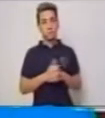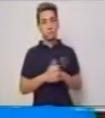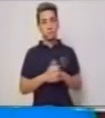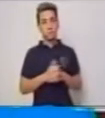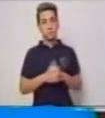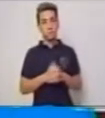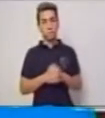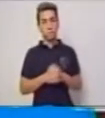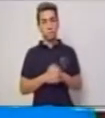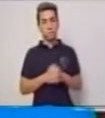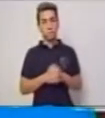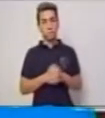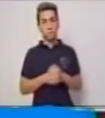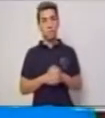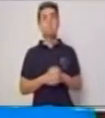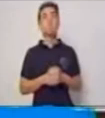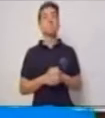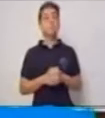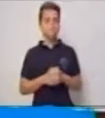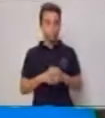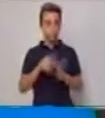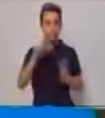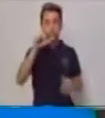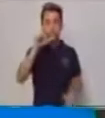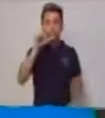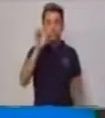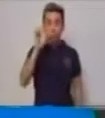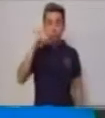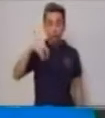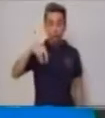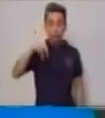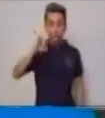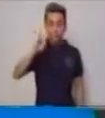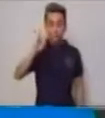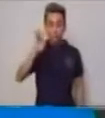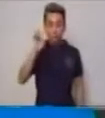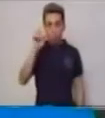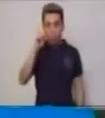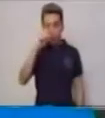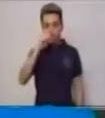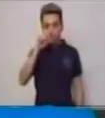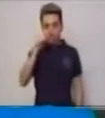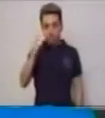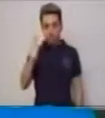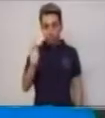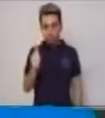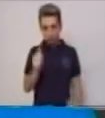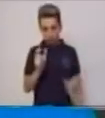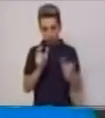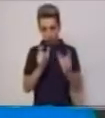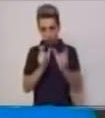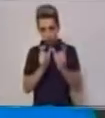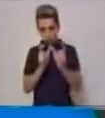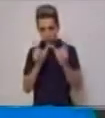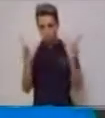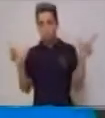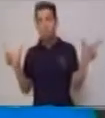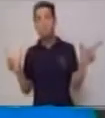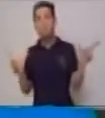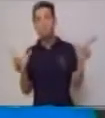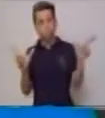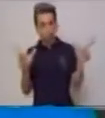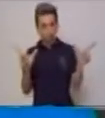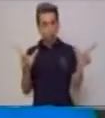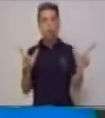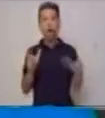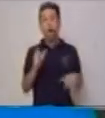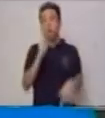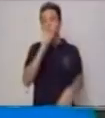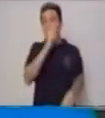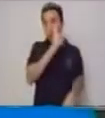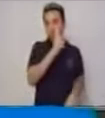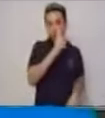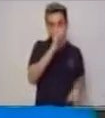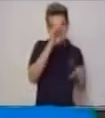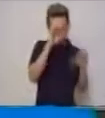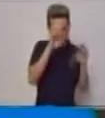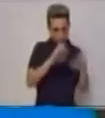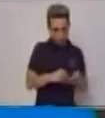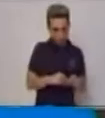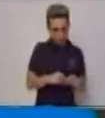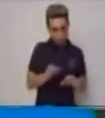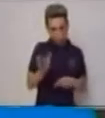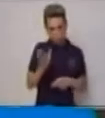bueno, dijimos que compuestas son dos personas y una acción, o una persona y dos acciones. Por